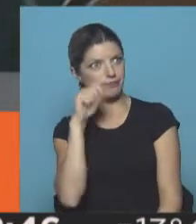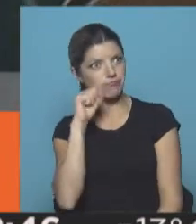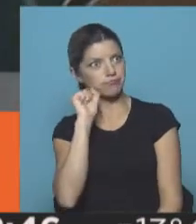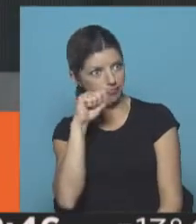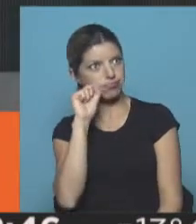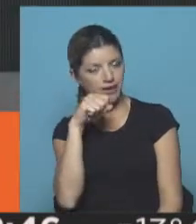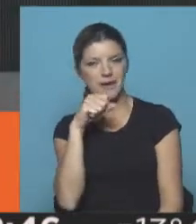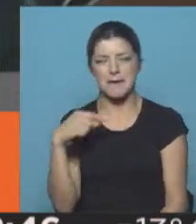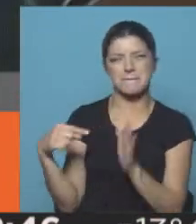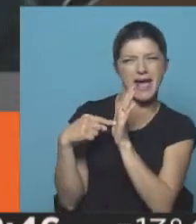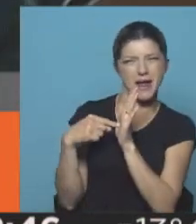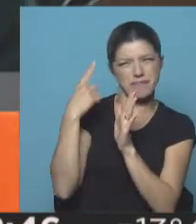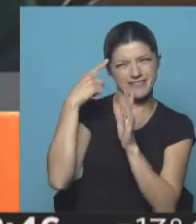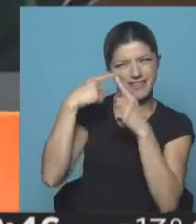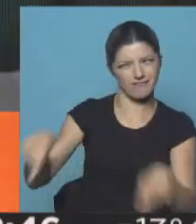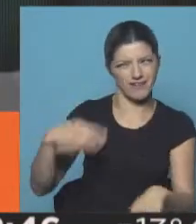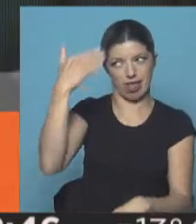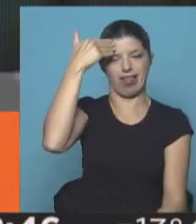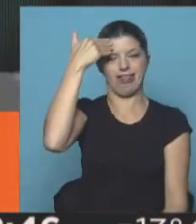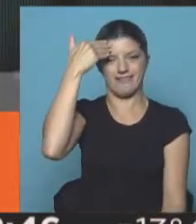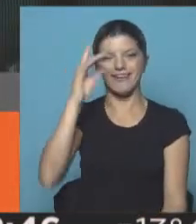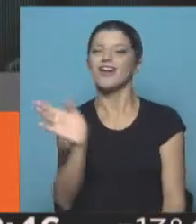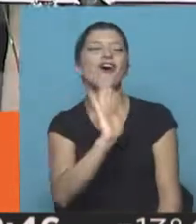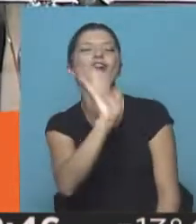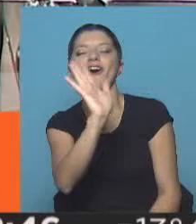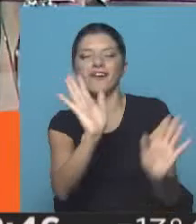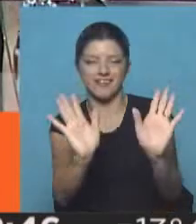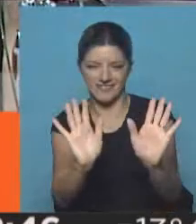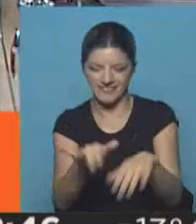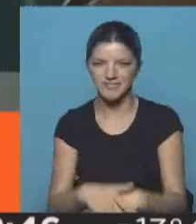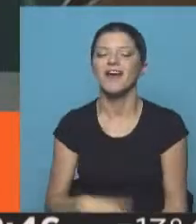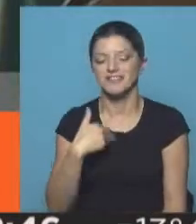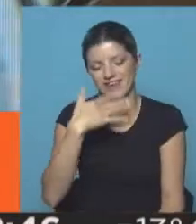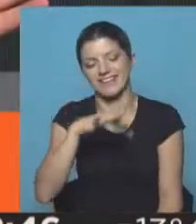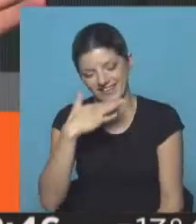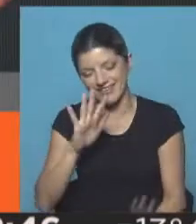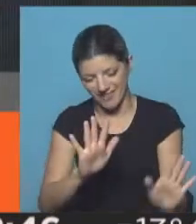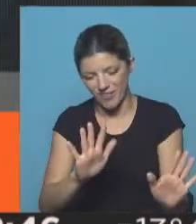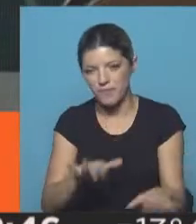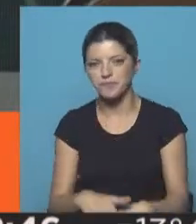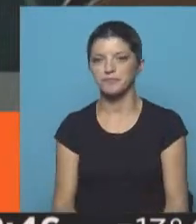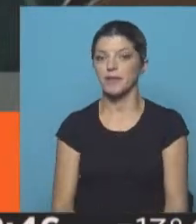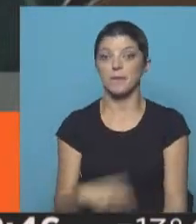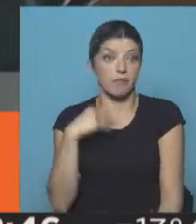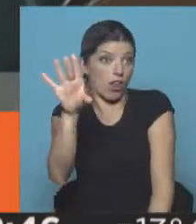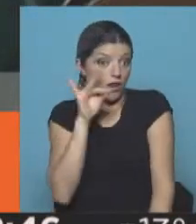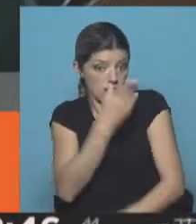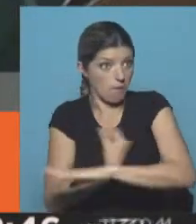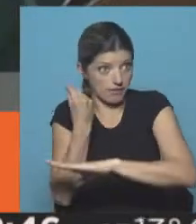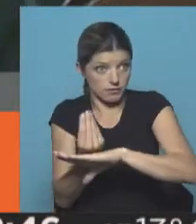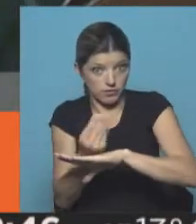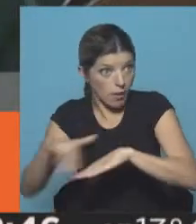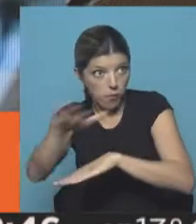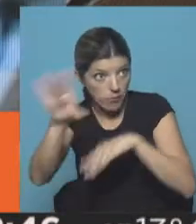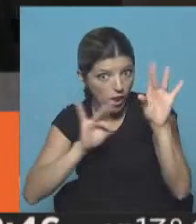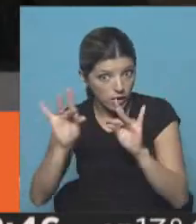seguro. Sí, pero no estás de acuerdo. No, lo que creo... No estoy haciendo un juicio de valor sobre los gobiernos. Yo entiendo. Estoy diciendo que sí. Pero bueno, fueron elegidos. Por supuesto, claro, y ahí